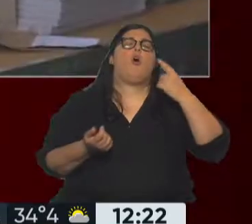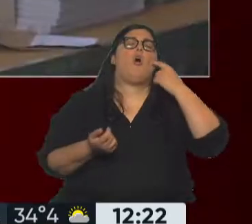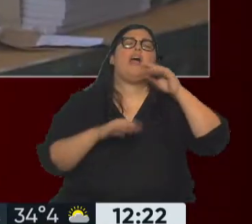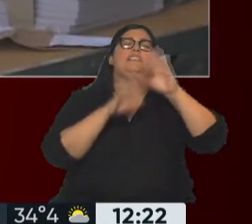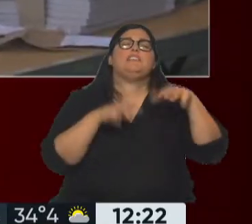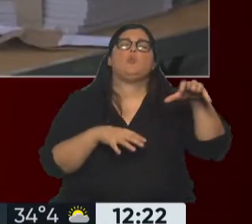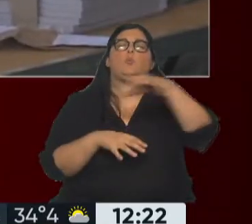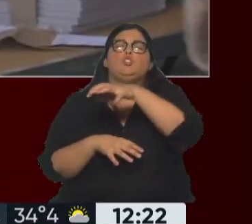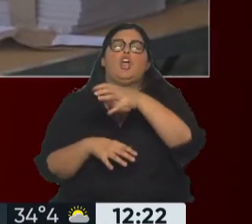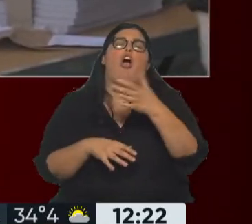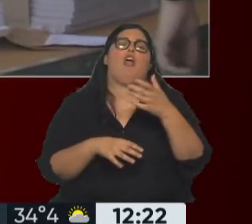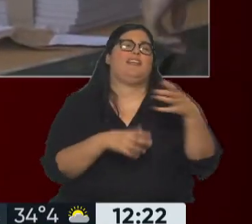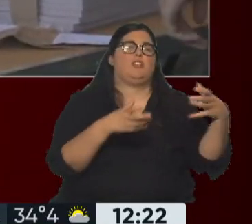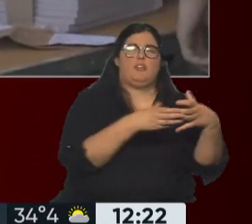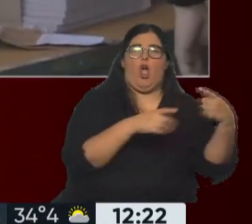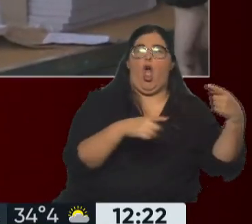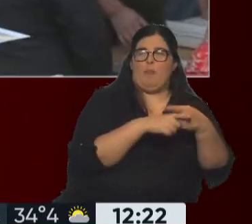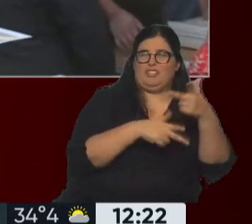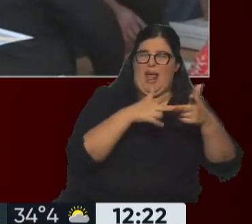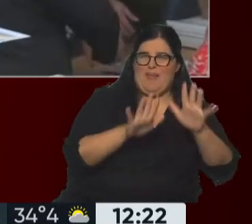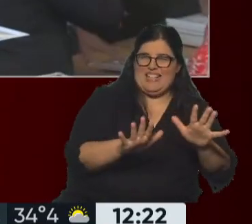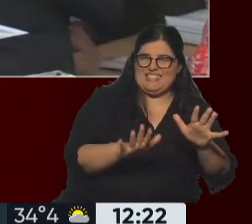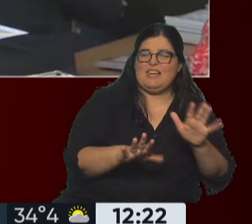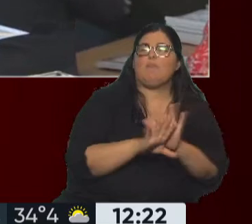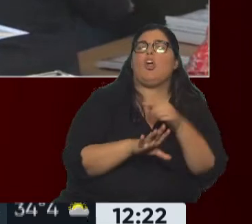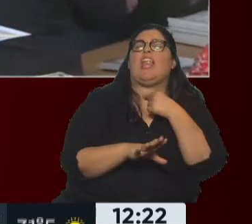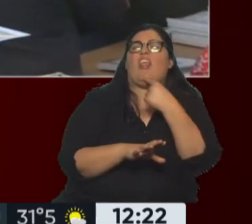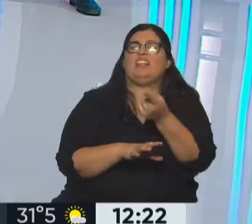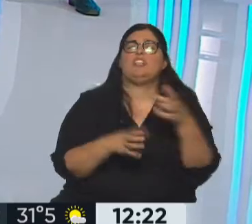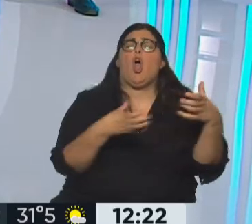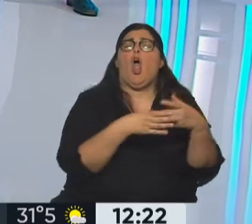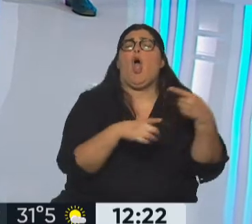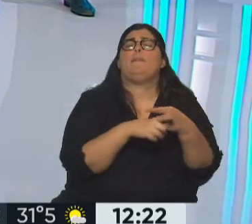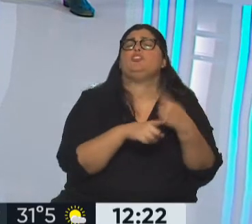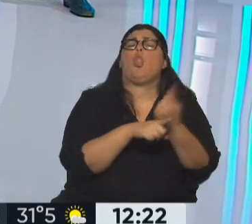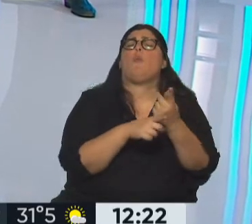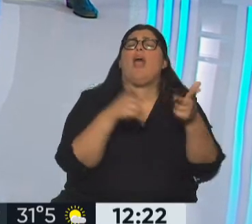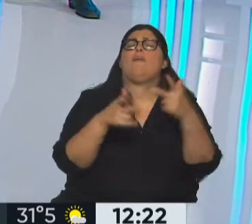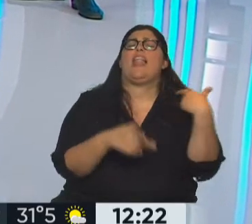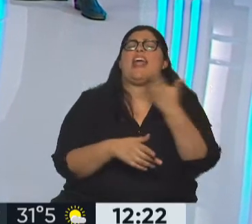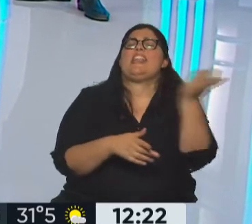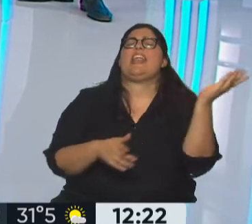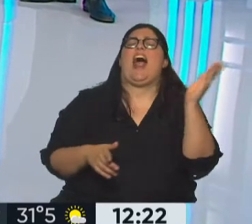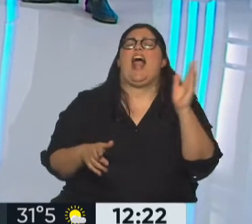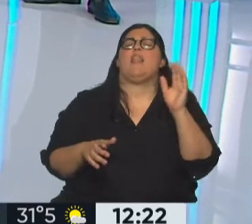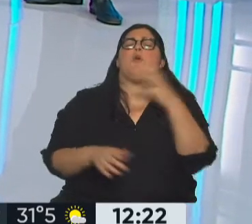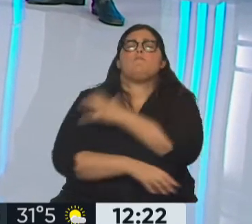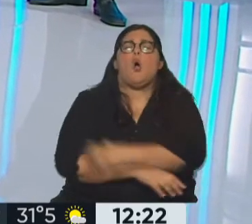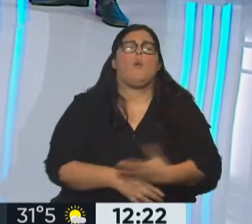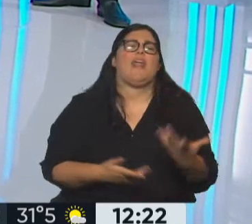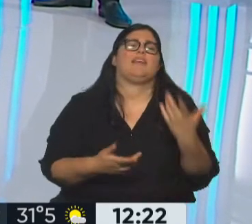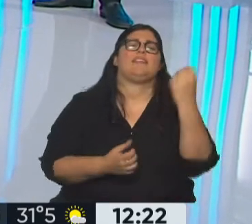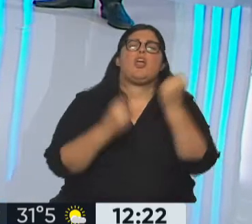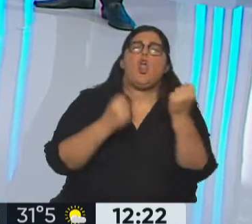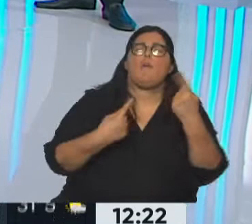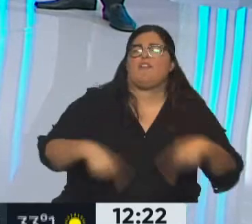de la oposición, habla de su incapacidad para poder dar una discusión en términos estructurales, en términos sociales, en términos de pobreza y en términos de